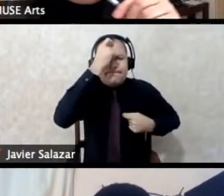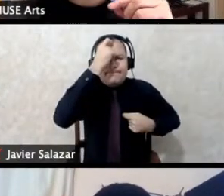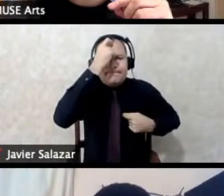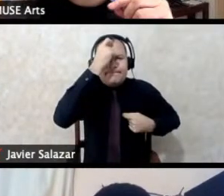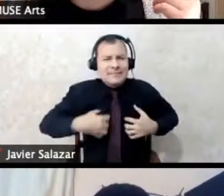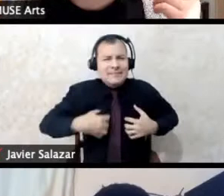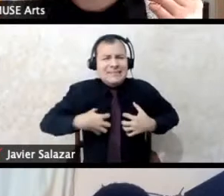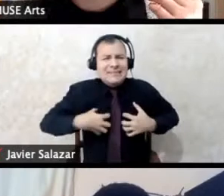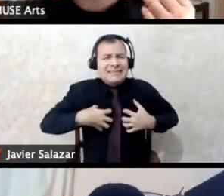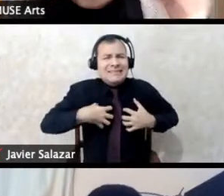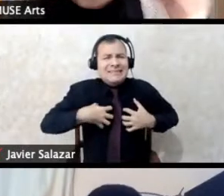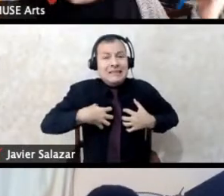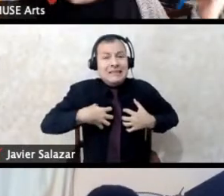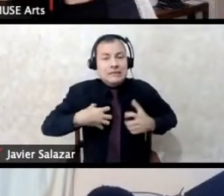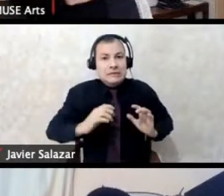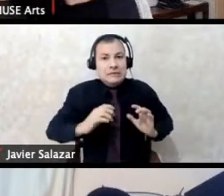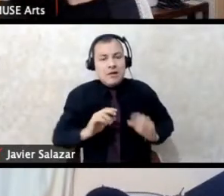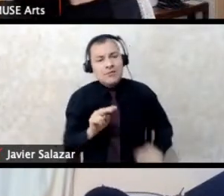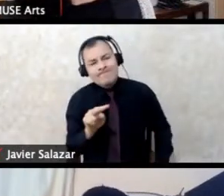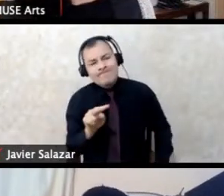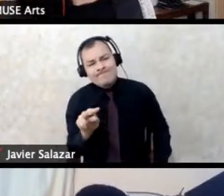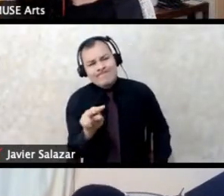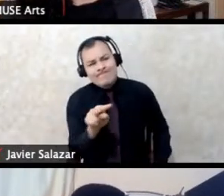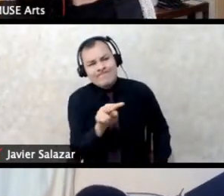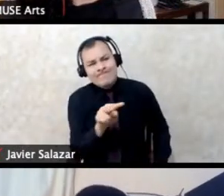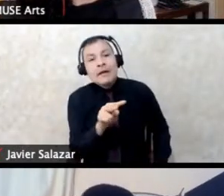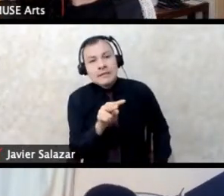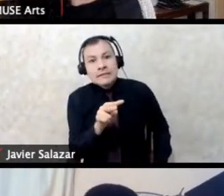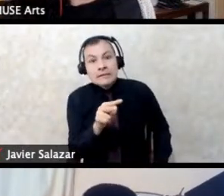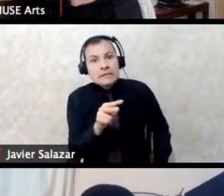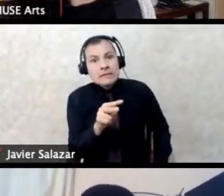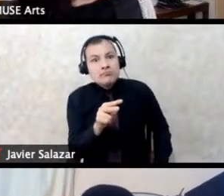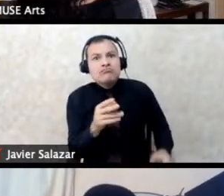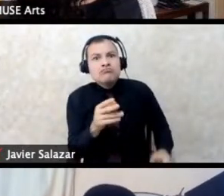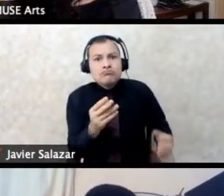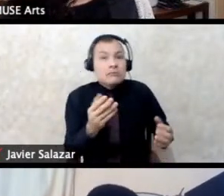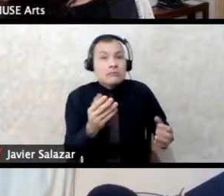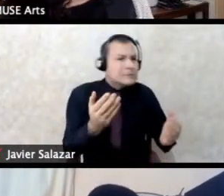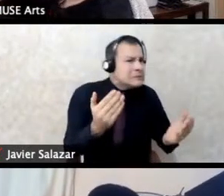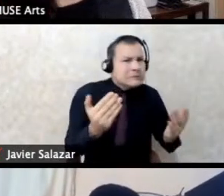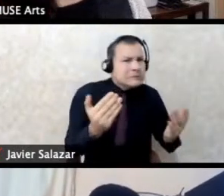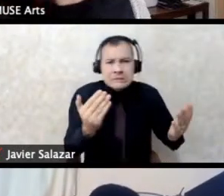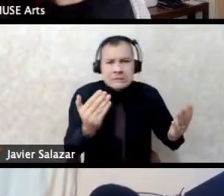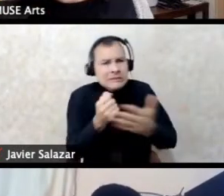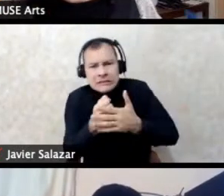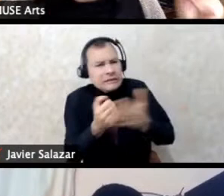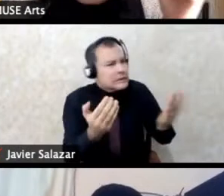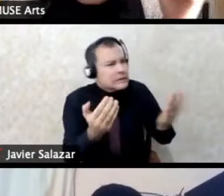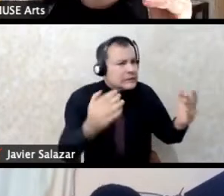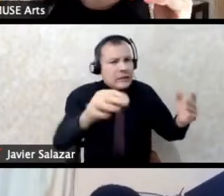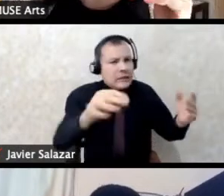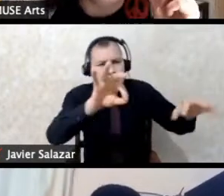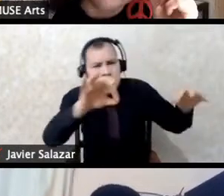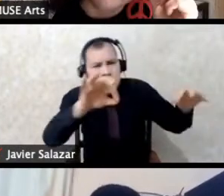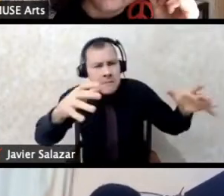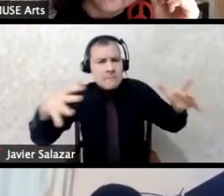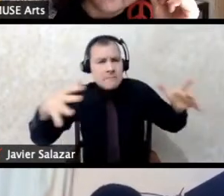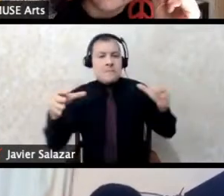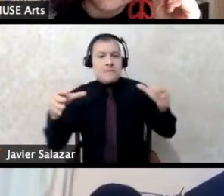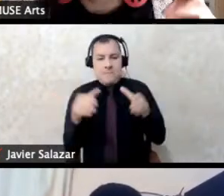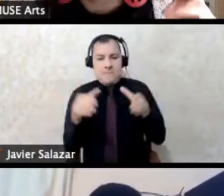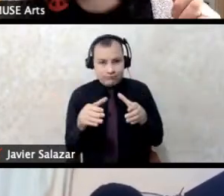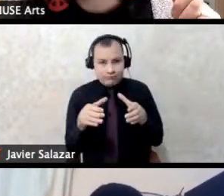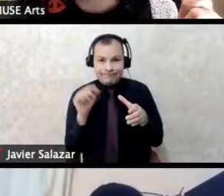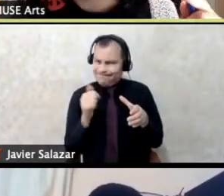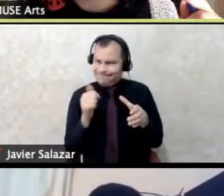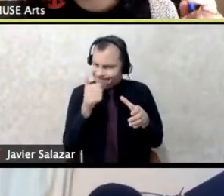origen esa base precisamente comunitaria y hemos logrado pues estructurar un proceso de escuela de música muy interesante. So then,